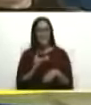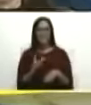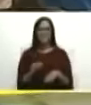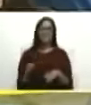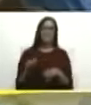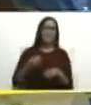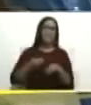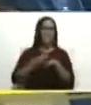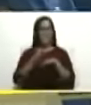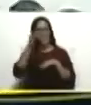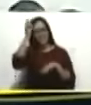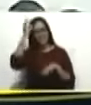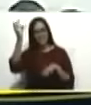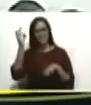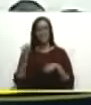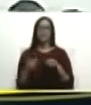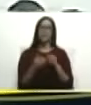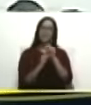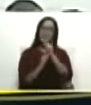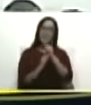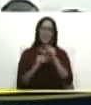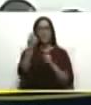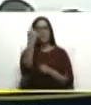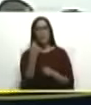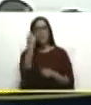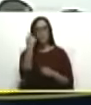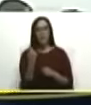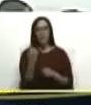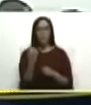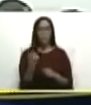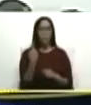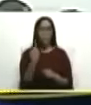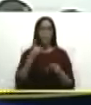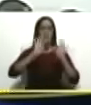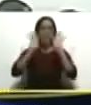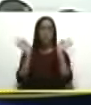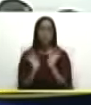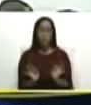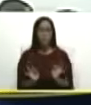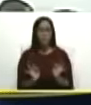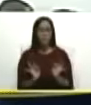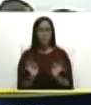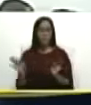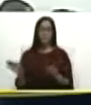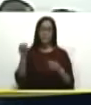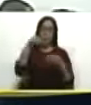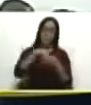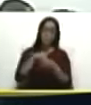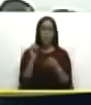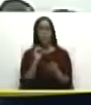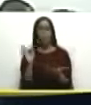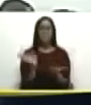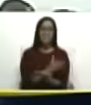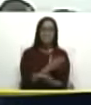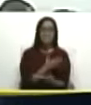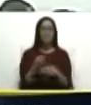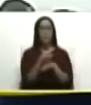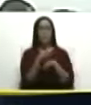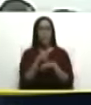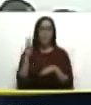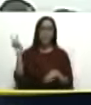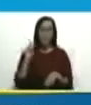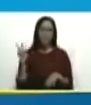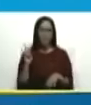concejales, legisladores, diputados, diputadas. Única forma de poner o quitar gobiernos en